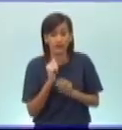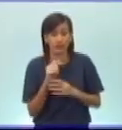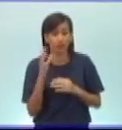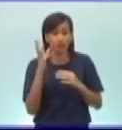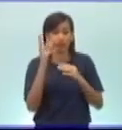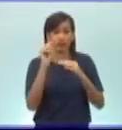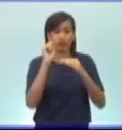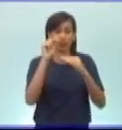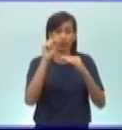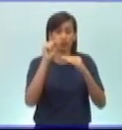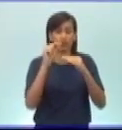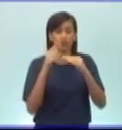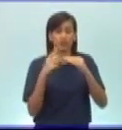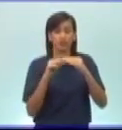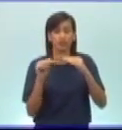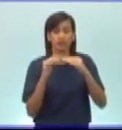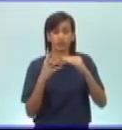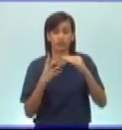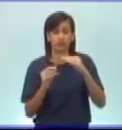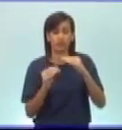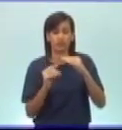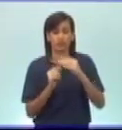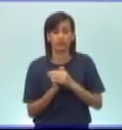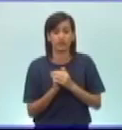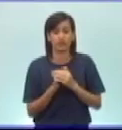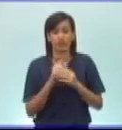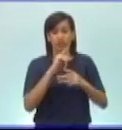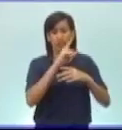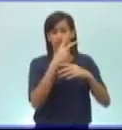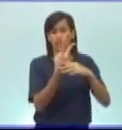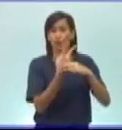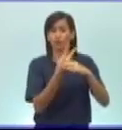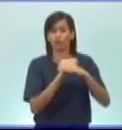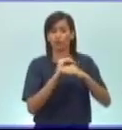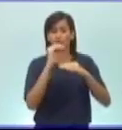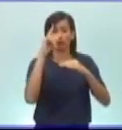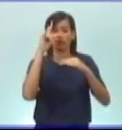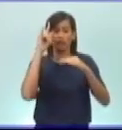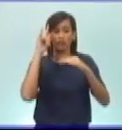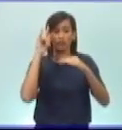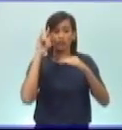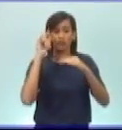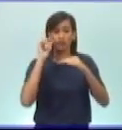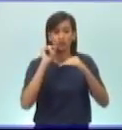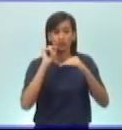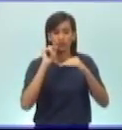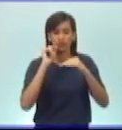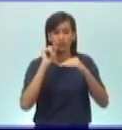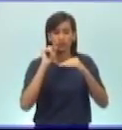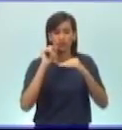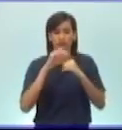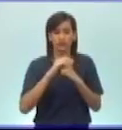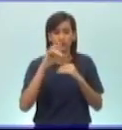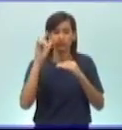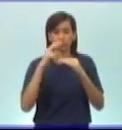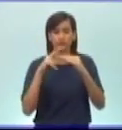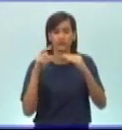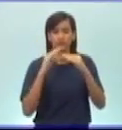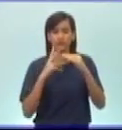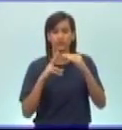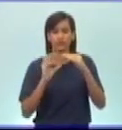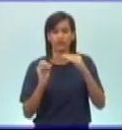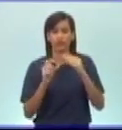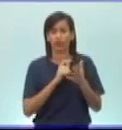numerador y el denominador sería el divisor. Vamos a darle un momento para que copien